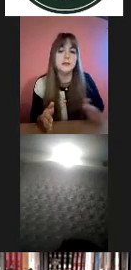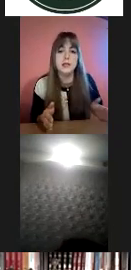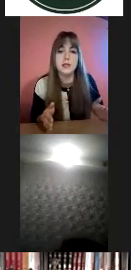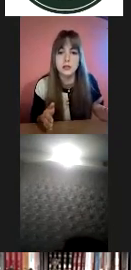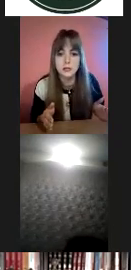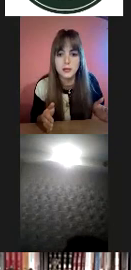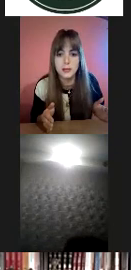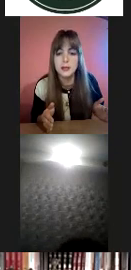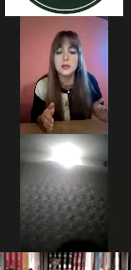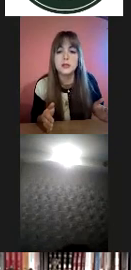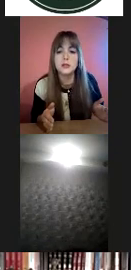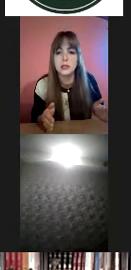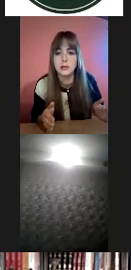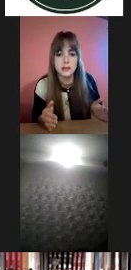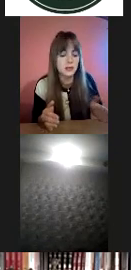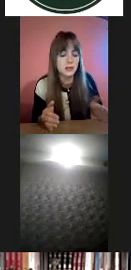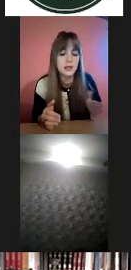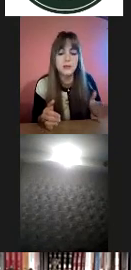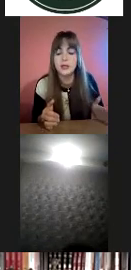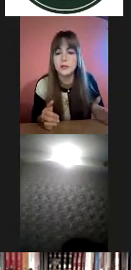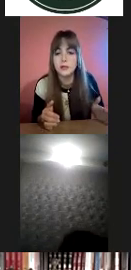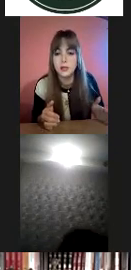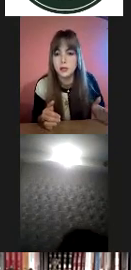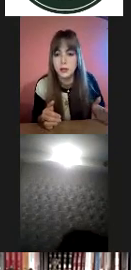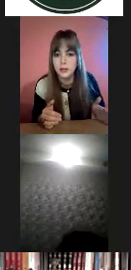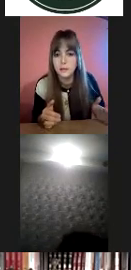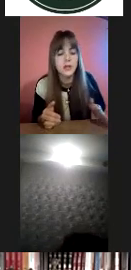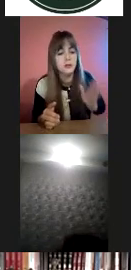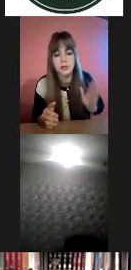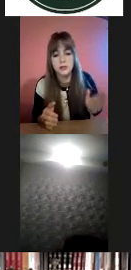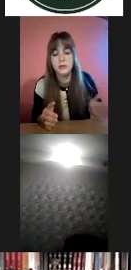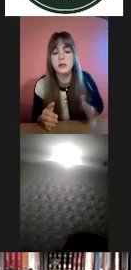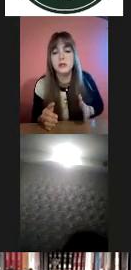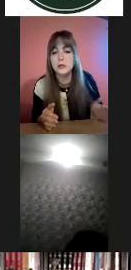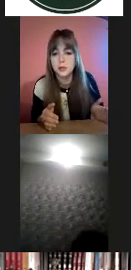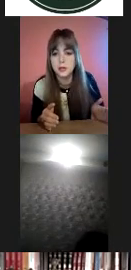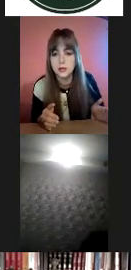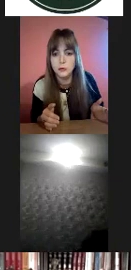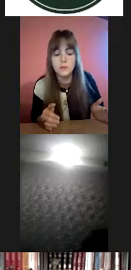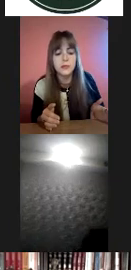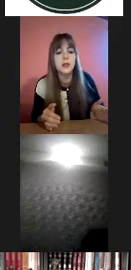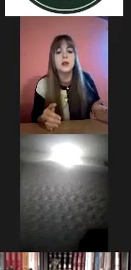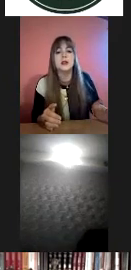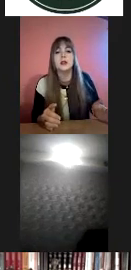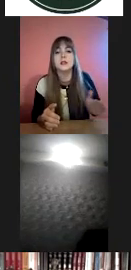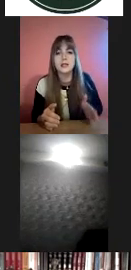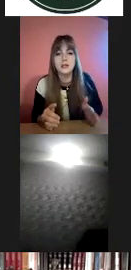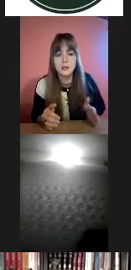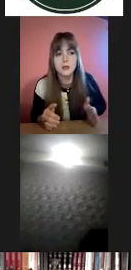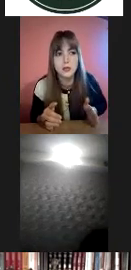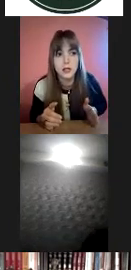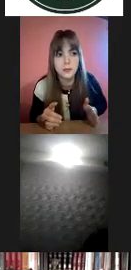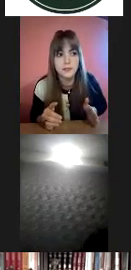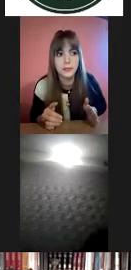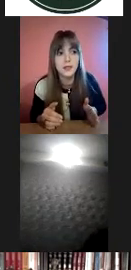rabia, listo, se matan todos esos animales, sin importar su derecho a la vida, muchísimo menos su derecho a la salud. Ya